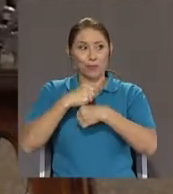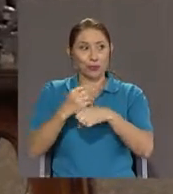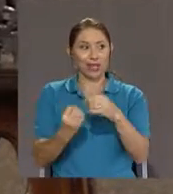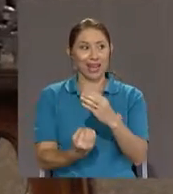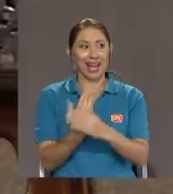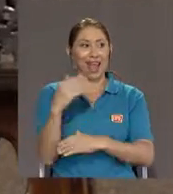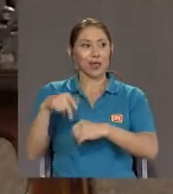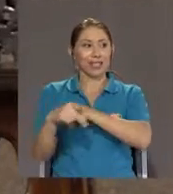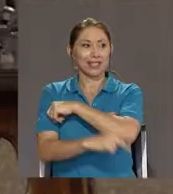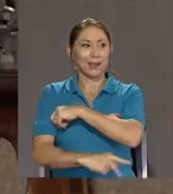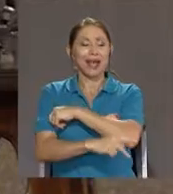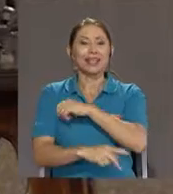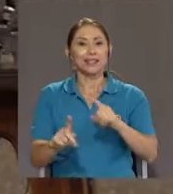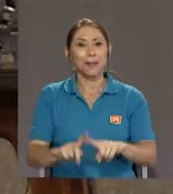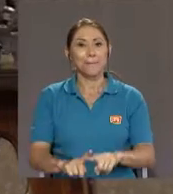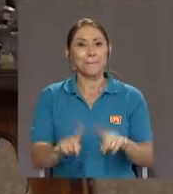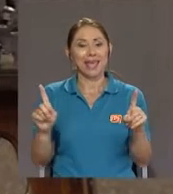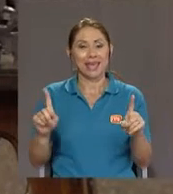pero